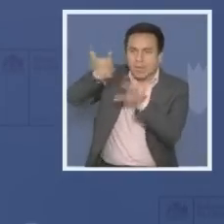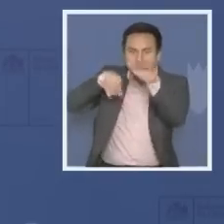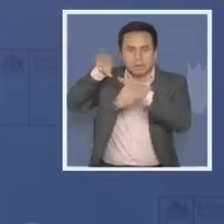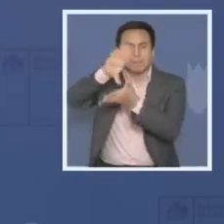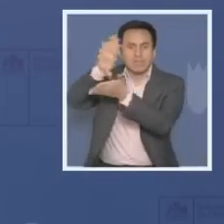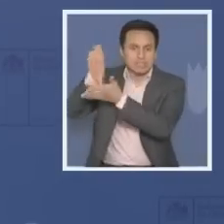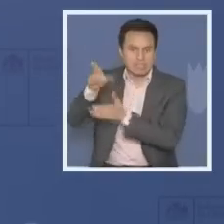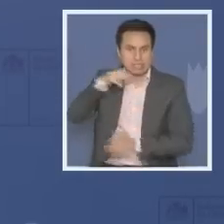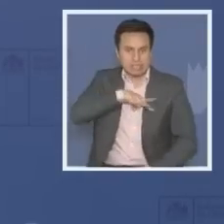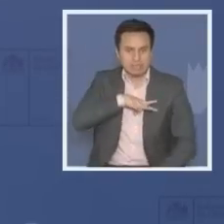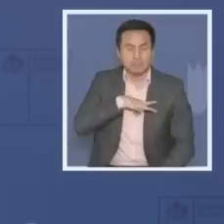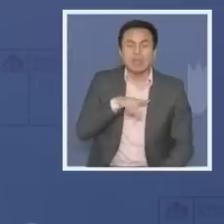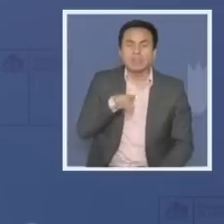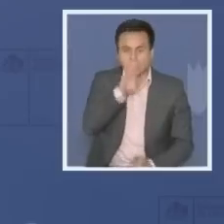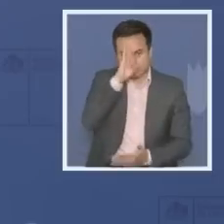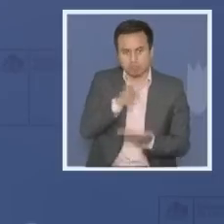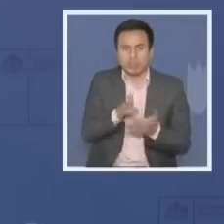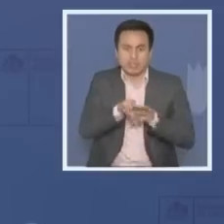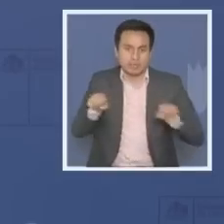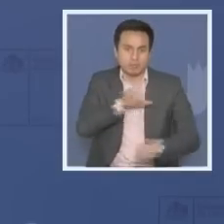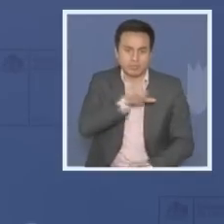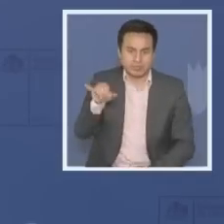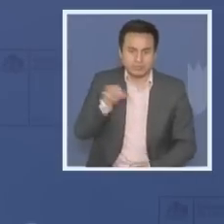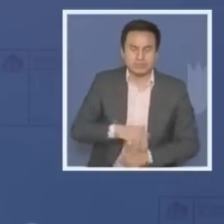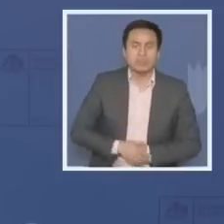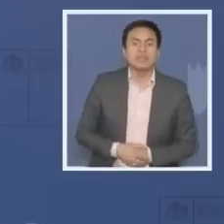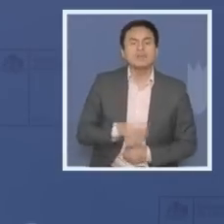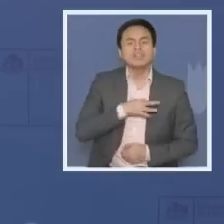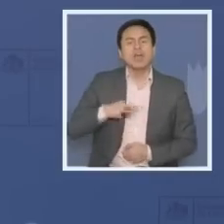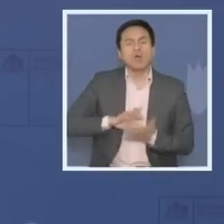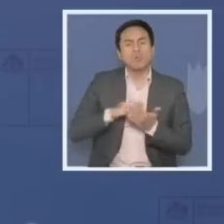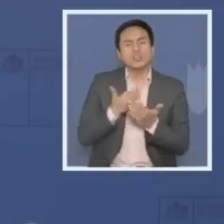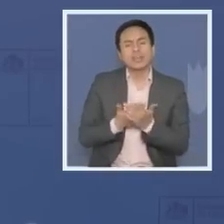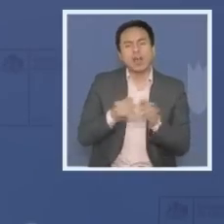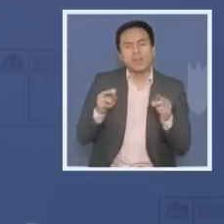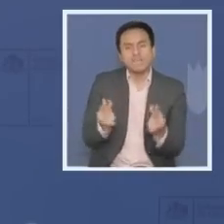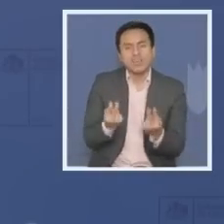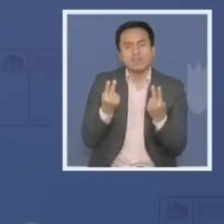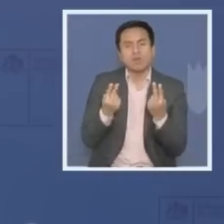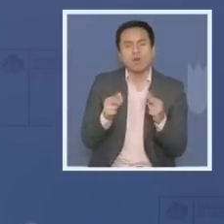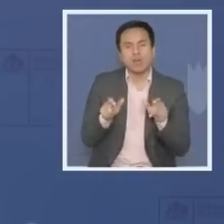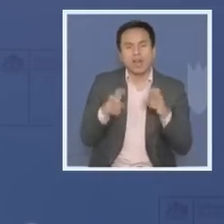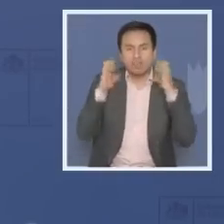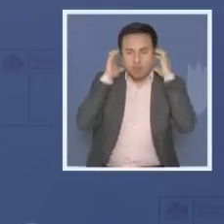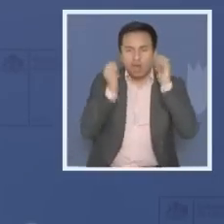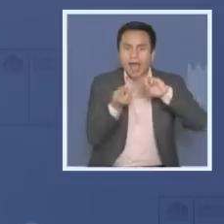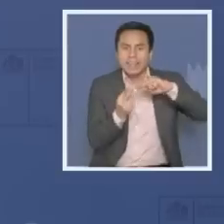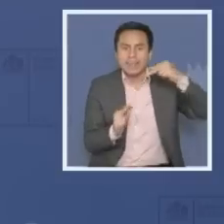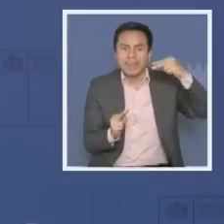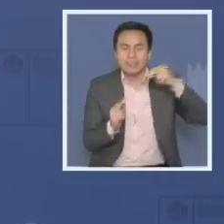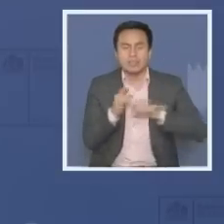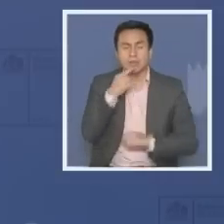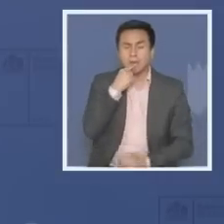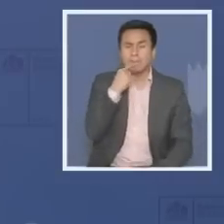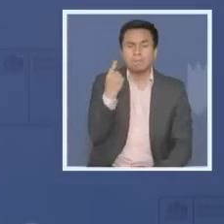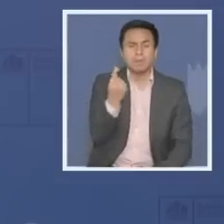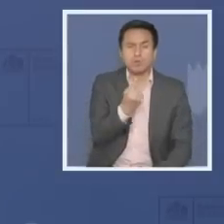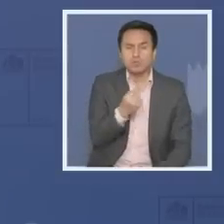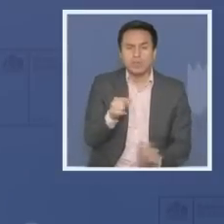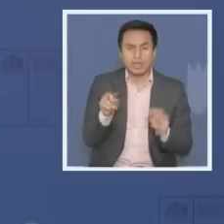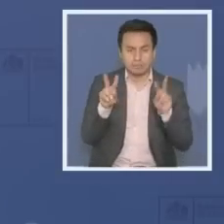desde otros países. Ahí se van a tomar esas decisiones. Ministra, ¿cómo está? Estamos en vivo para Radio ADN. Bueno,